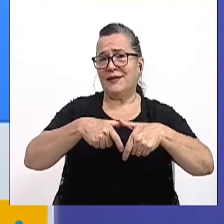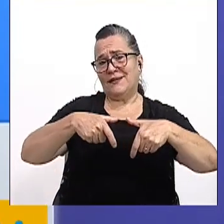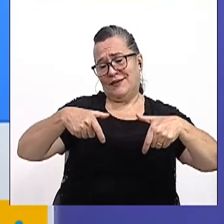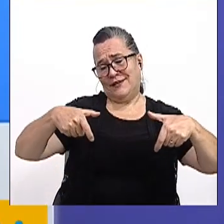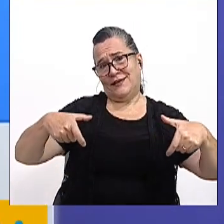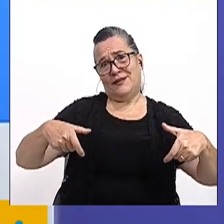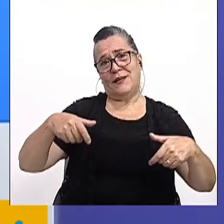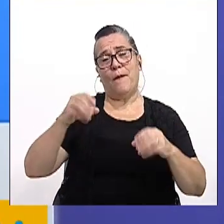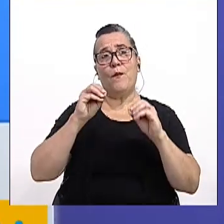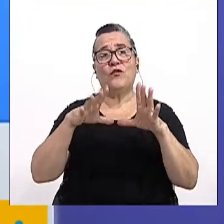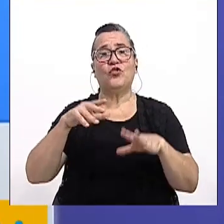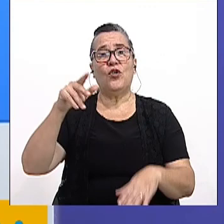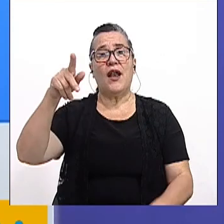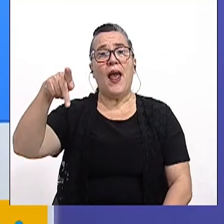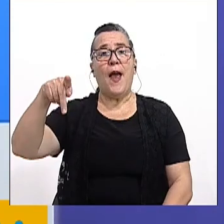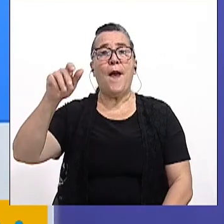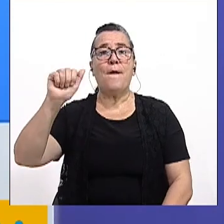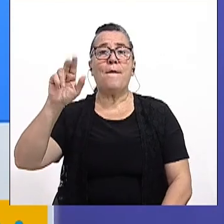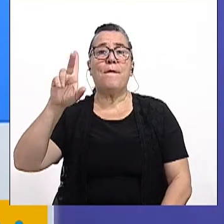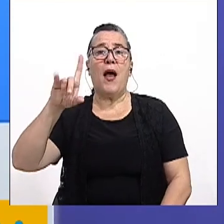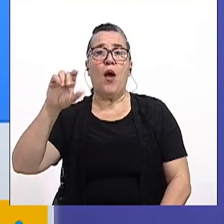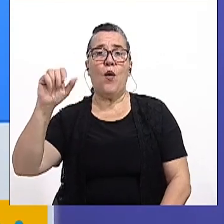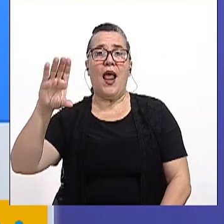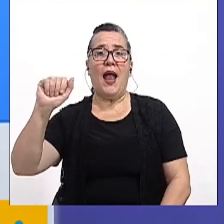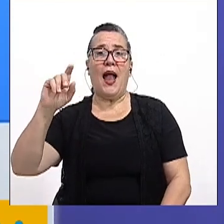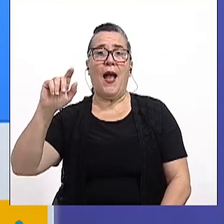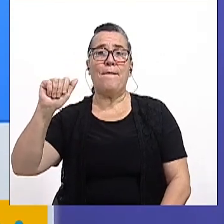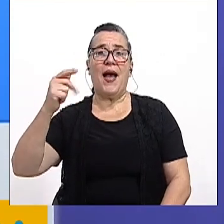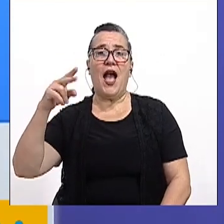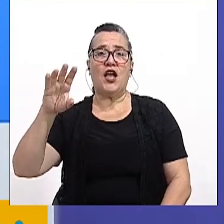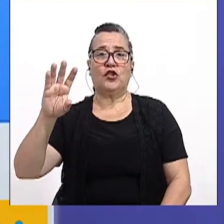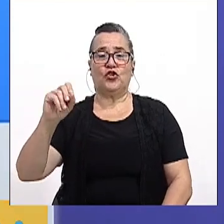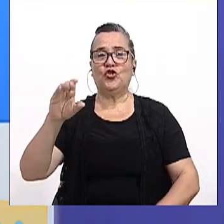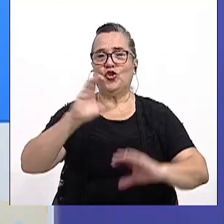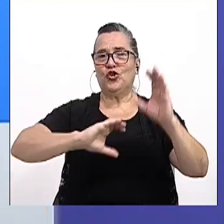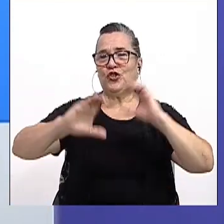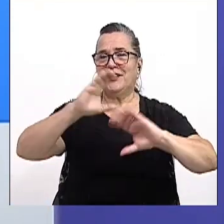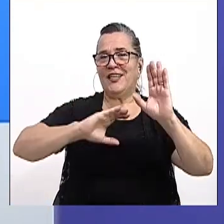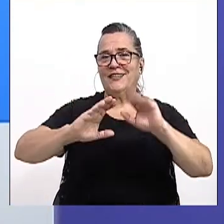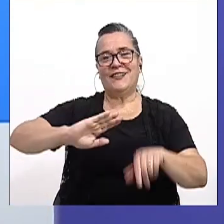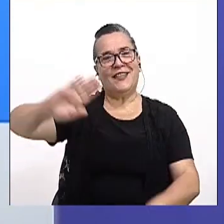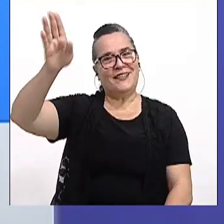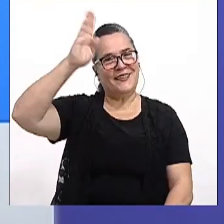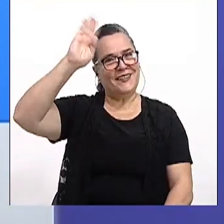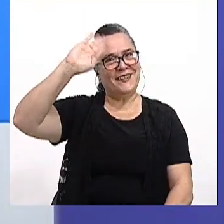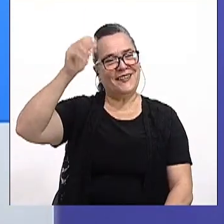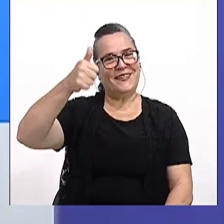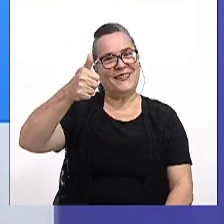acompañarme. Soy la profesora de Ciencias Paula Camacho y los espero en la próxima. Hasta luego.